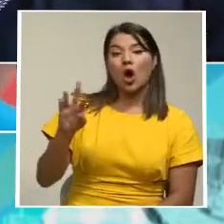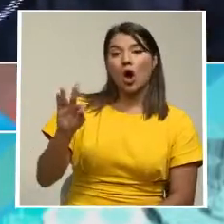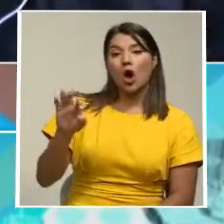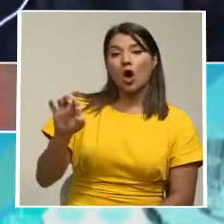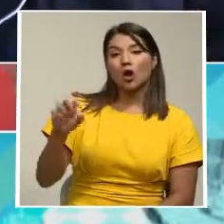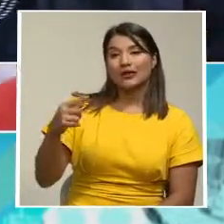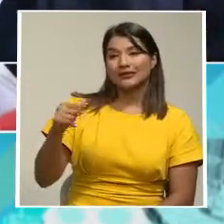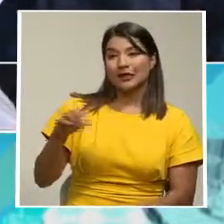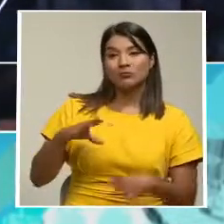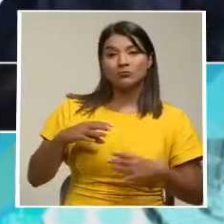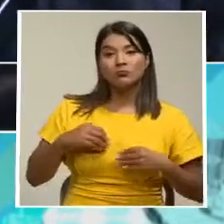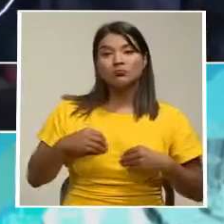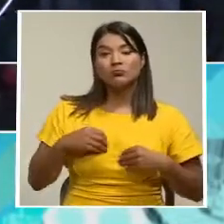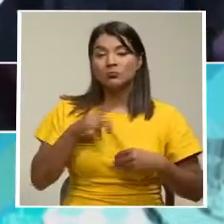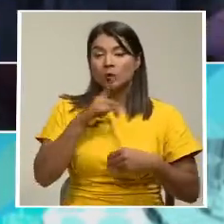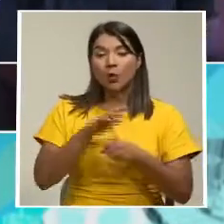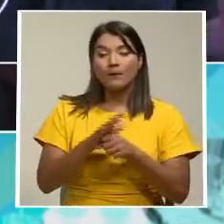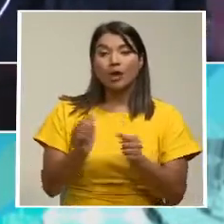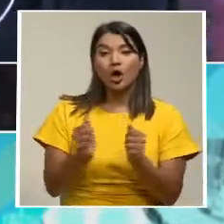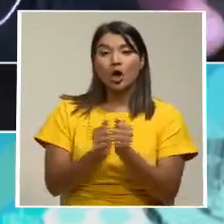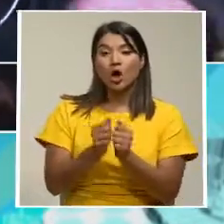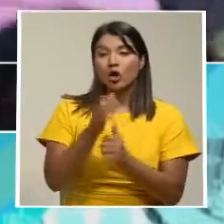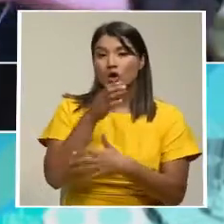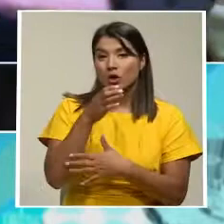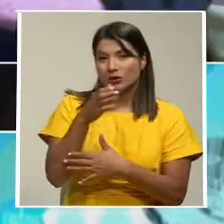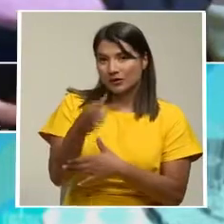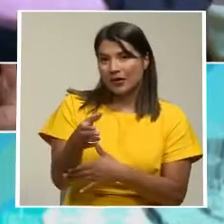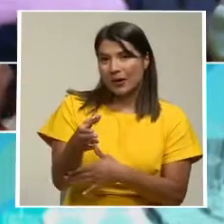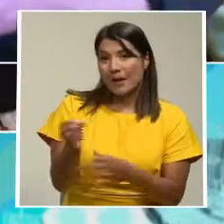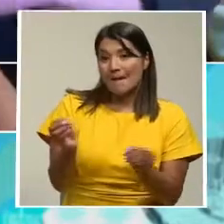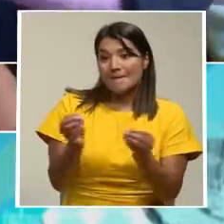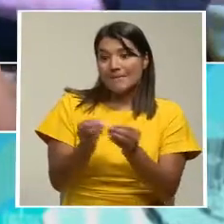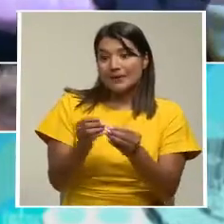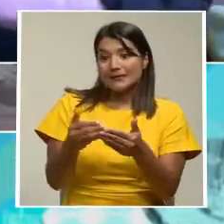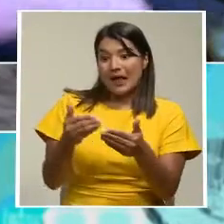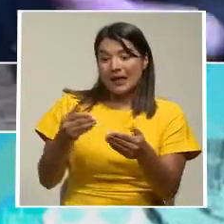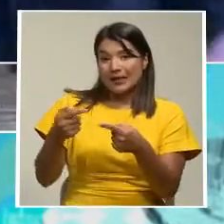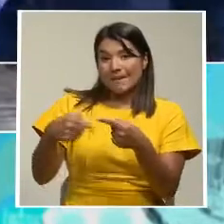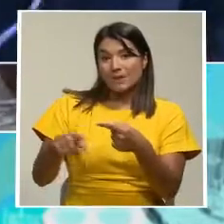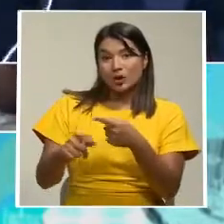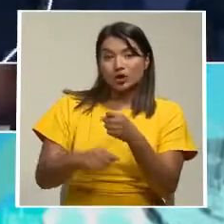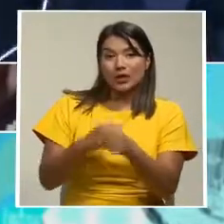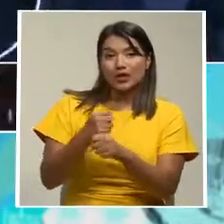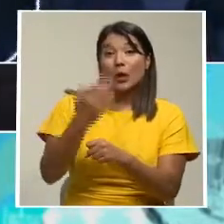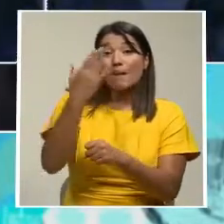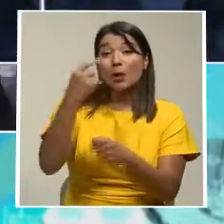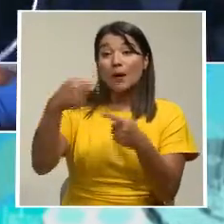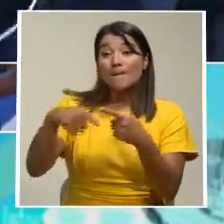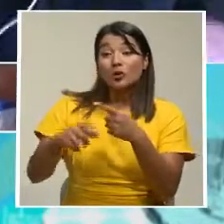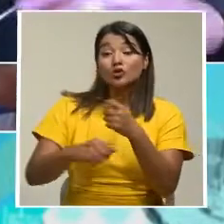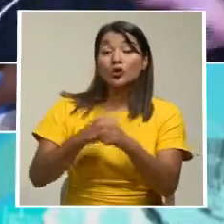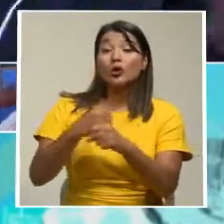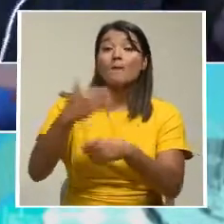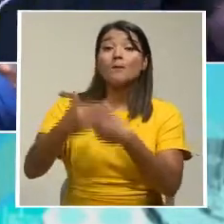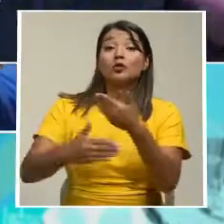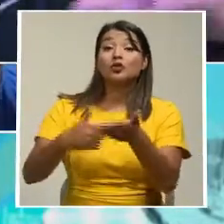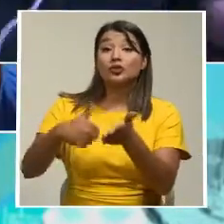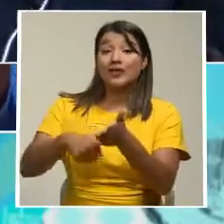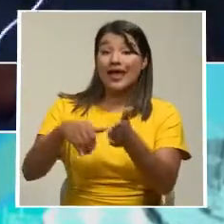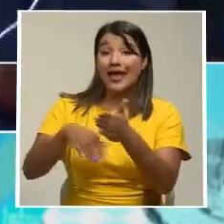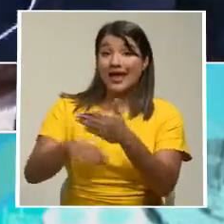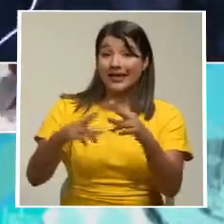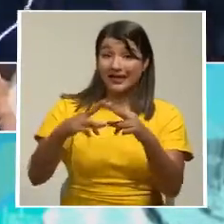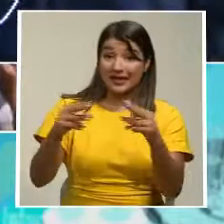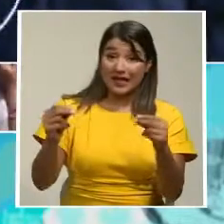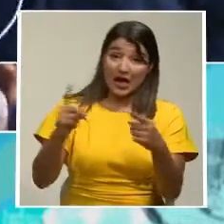a cumplir estas recomendaciones, principalmente de cara al próximo año, porque el próximo año hay un proceso electoral en Nicaragua y hasta ahora Ortega